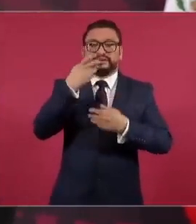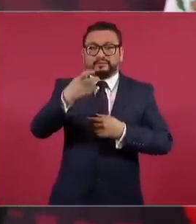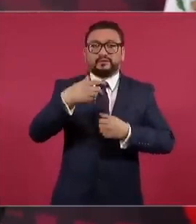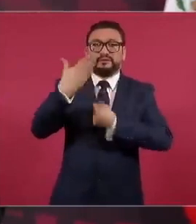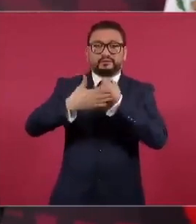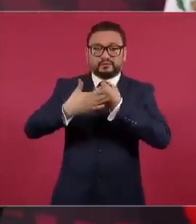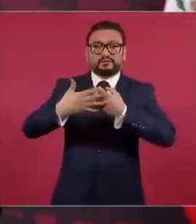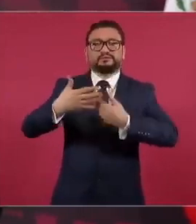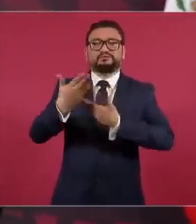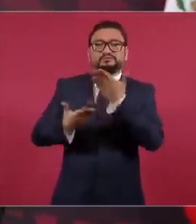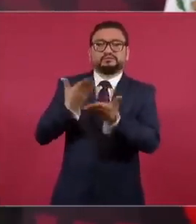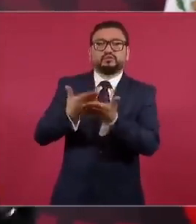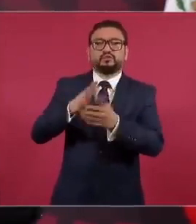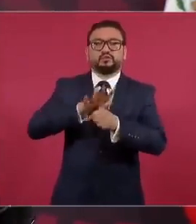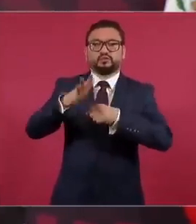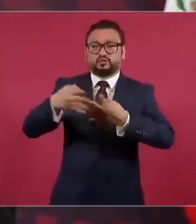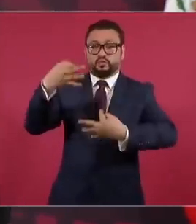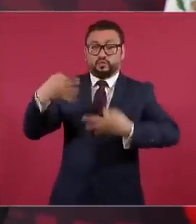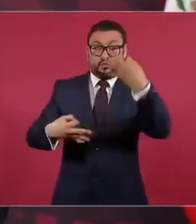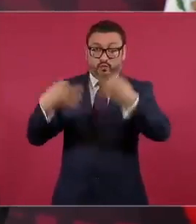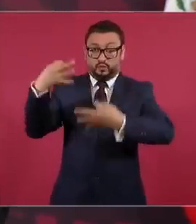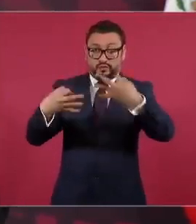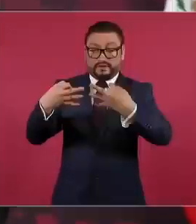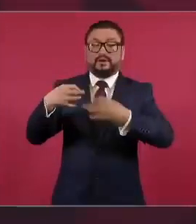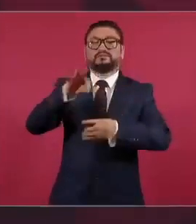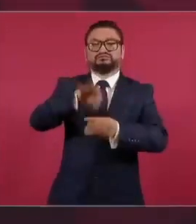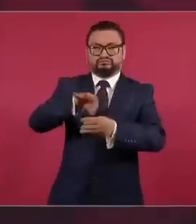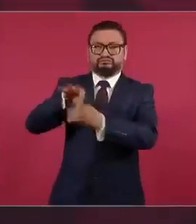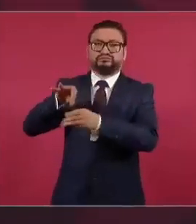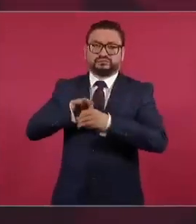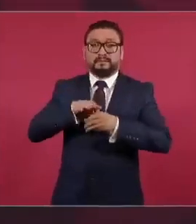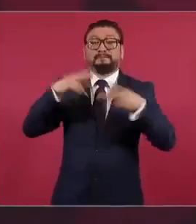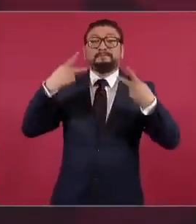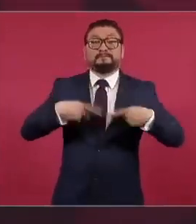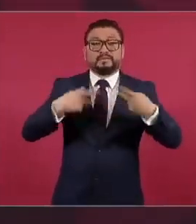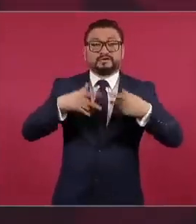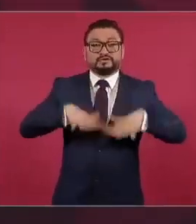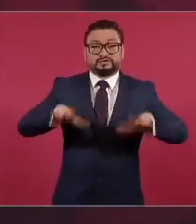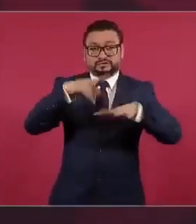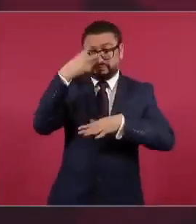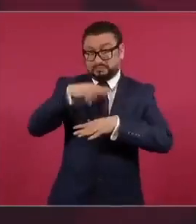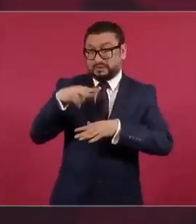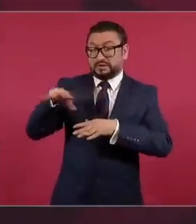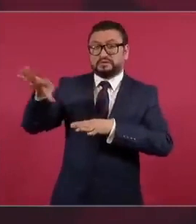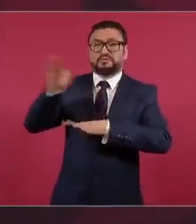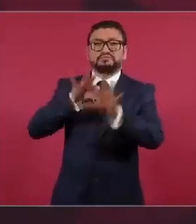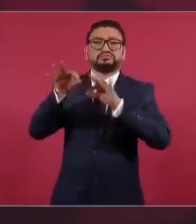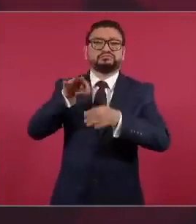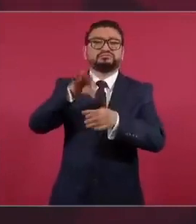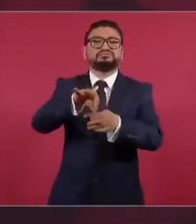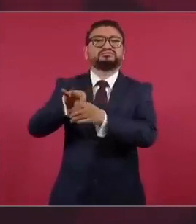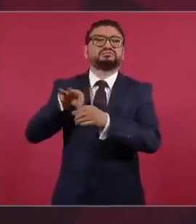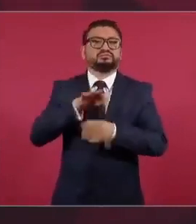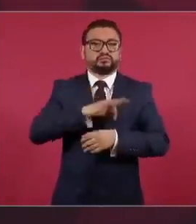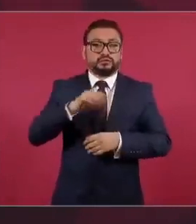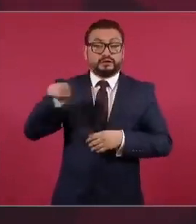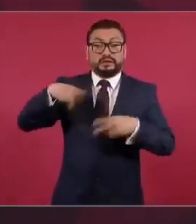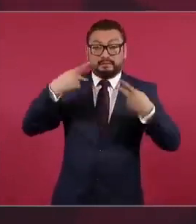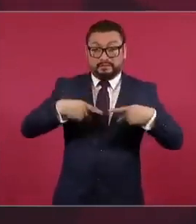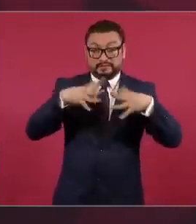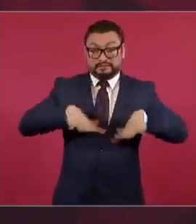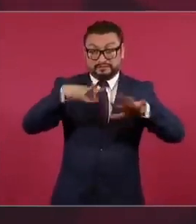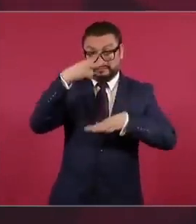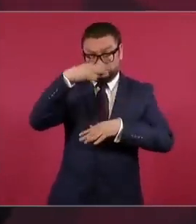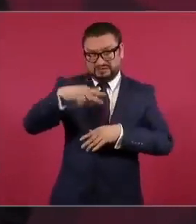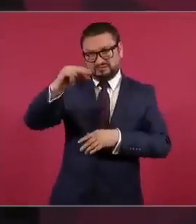jueces, que el pueblo los elija. El pueblo tiene, además de ser muy inteligente, un